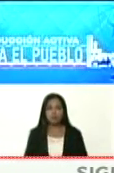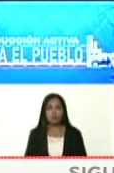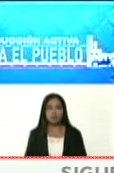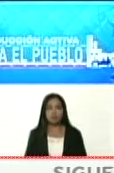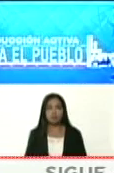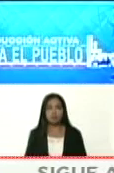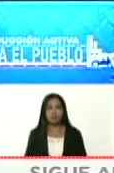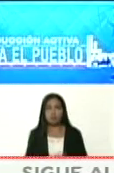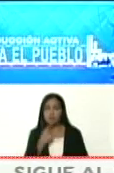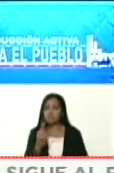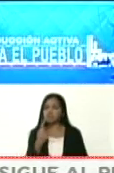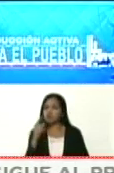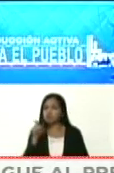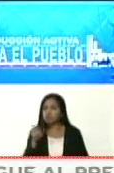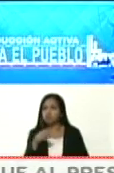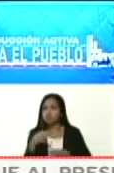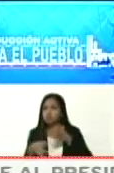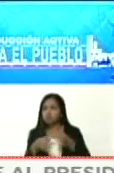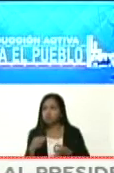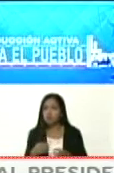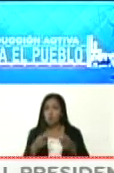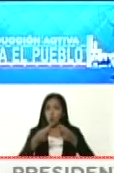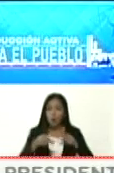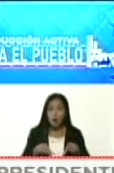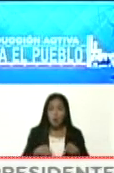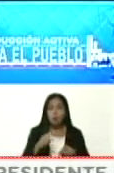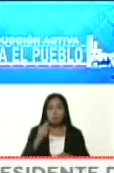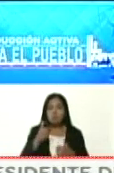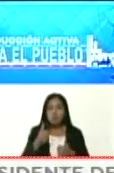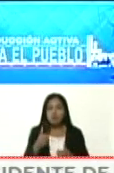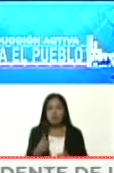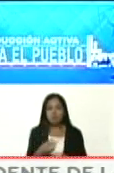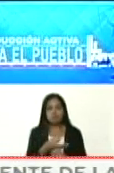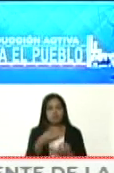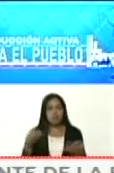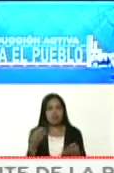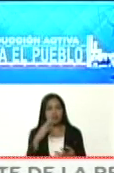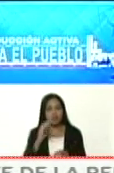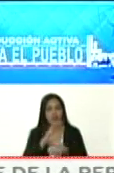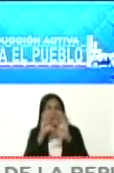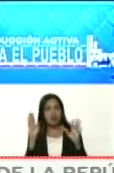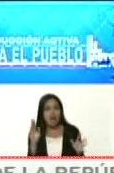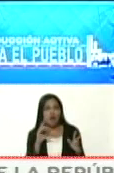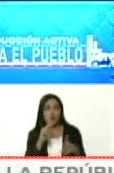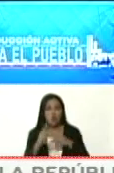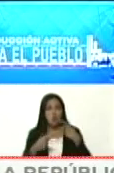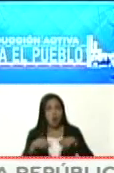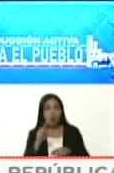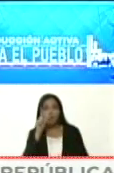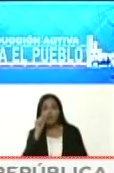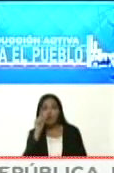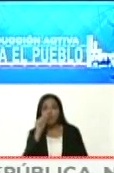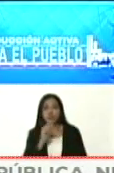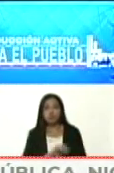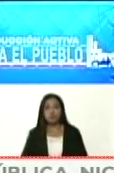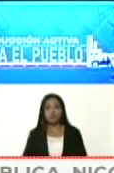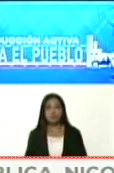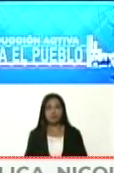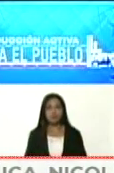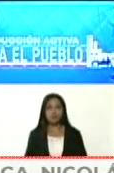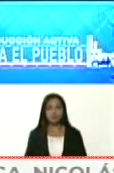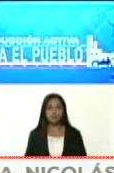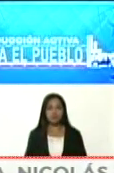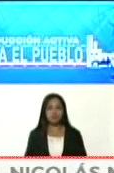el alimento, ¿qué dices tú? Huevos fértiles, correcto, que reproducen el pollito. El pollo,